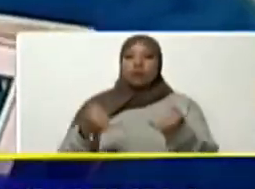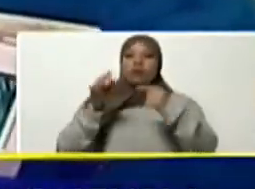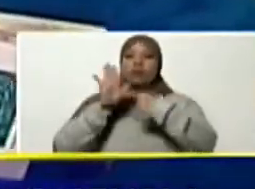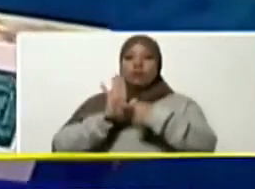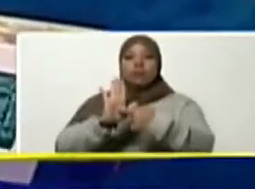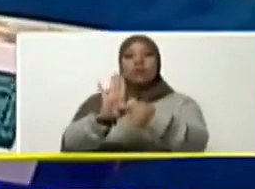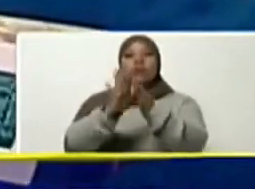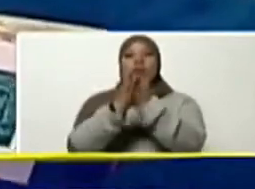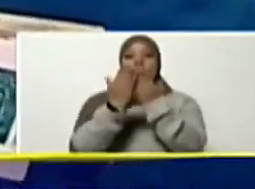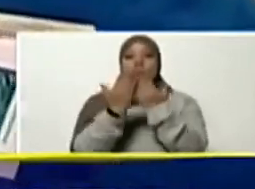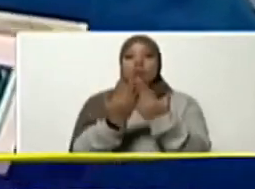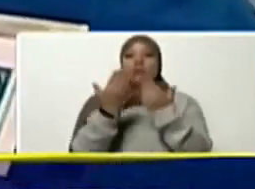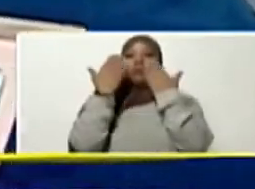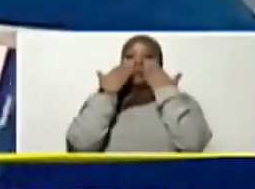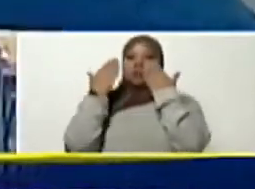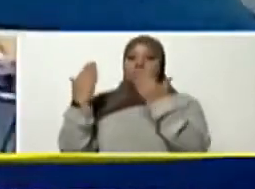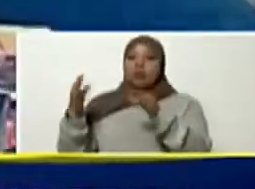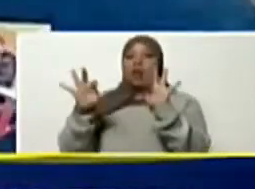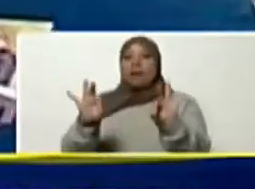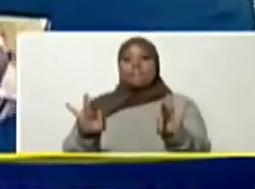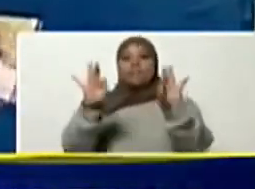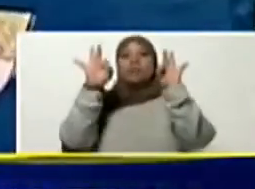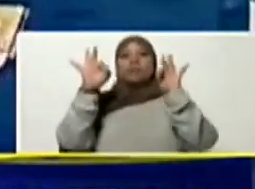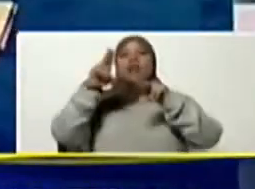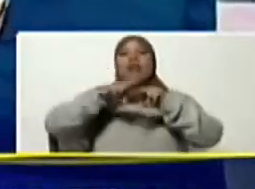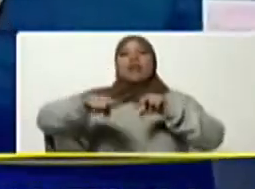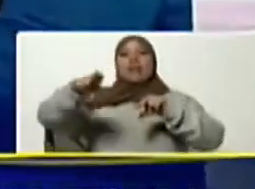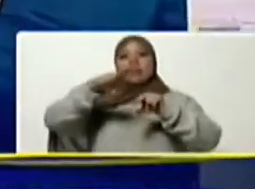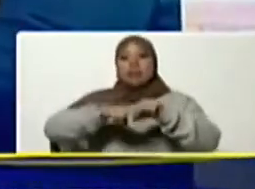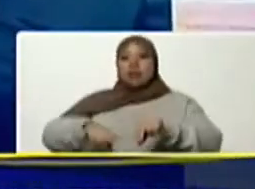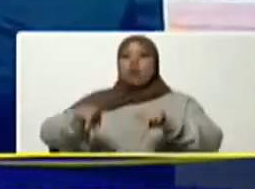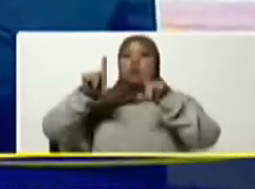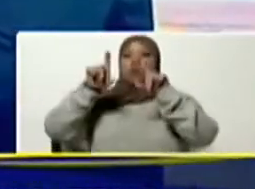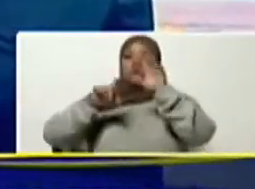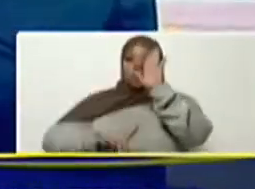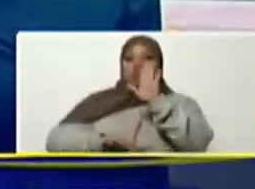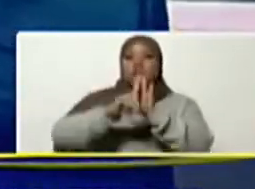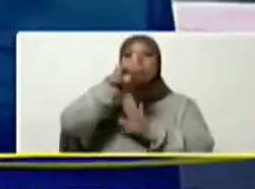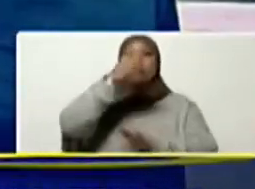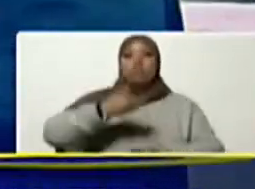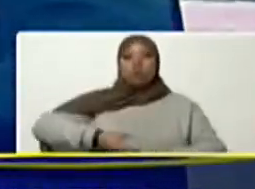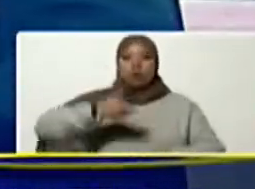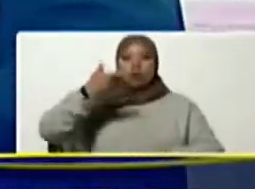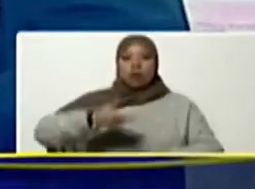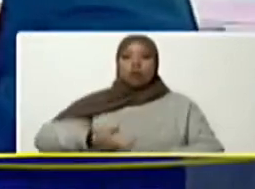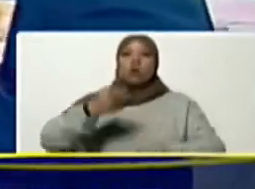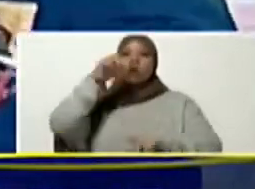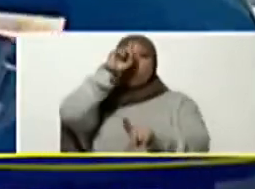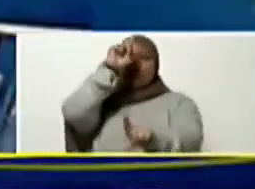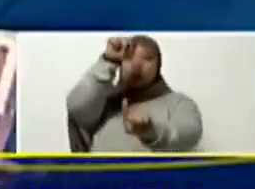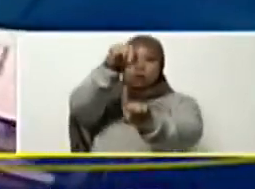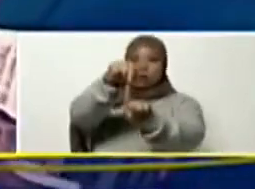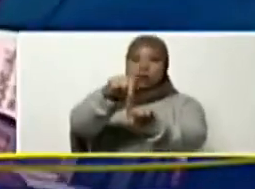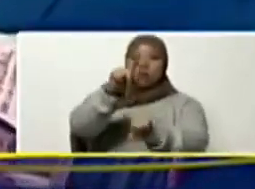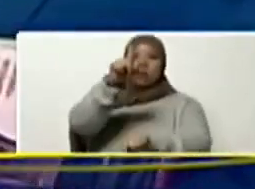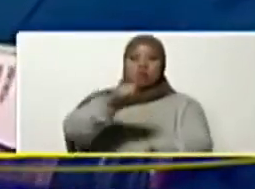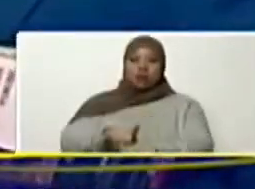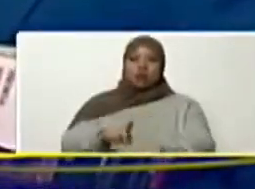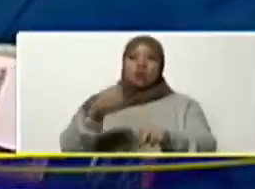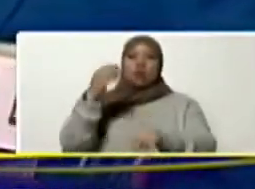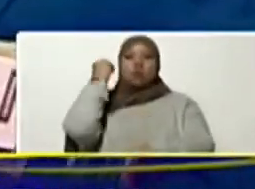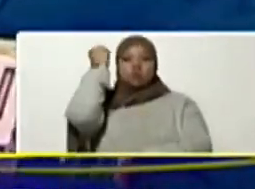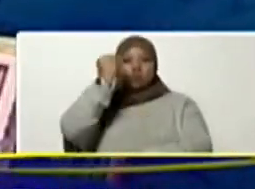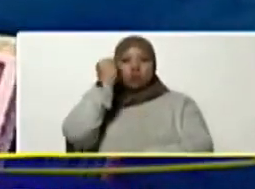Filben dedicará un pabellón especial a la infancia y es uno de los grandes desafíos que tienen con el objetivo también de dar a